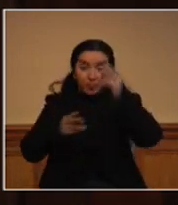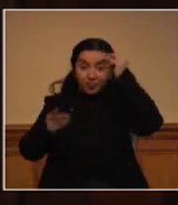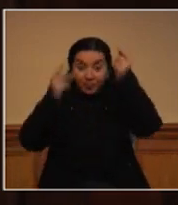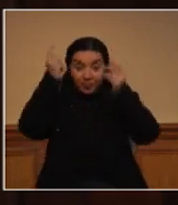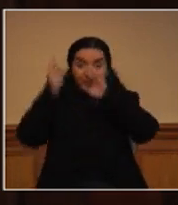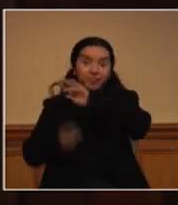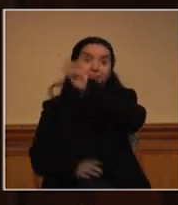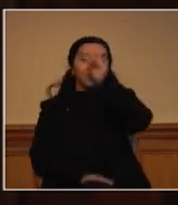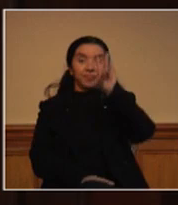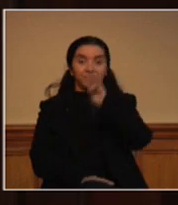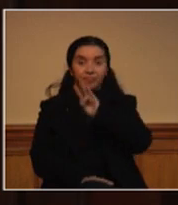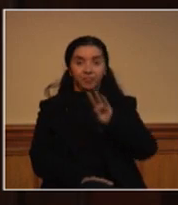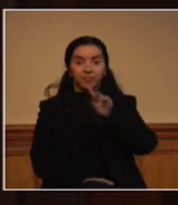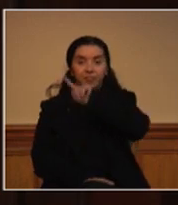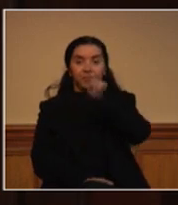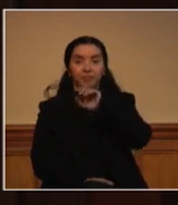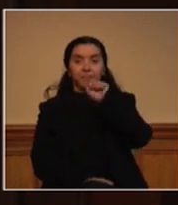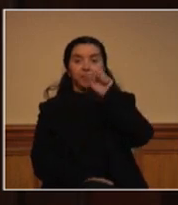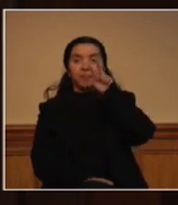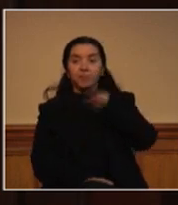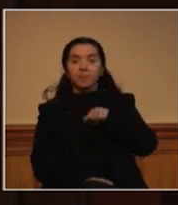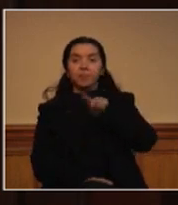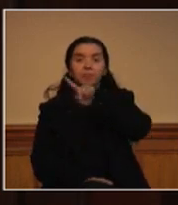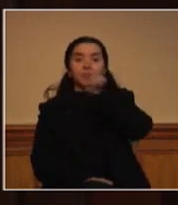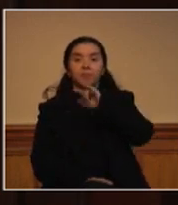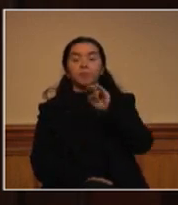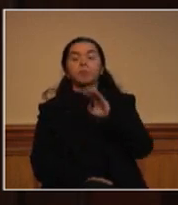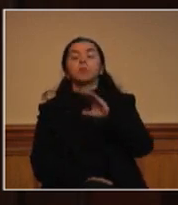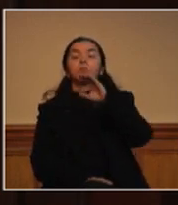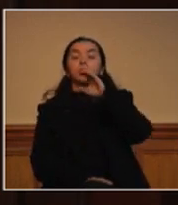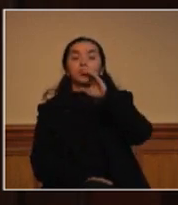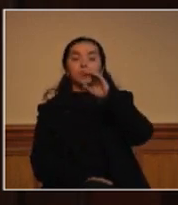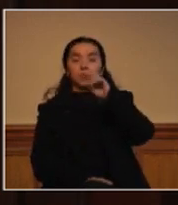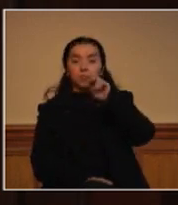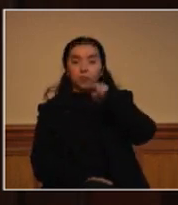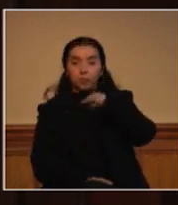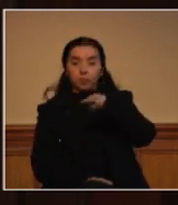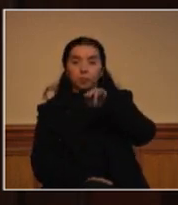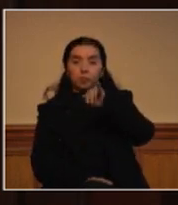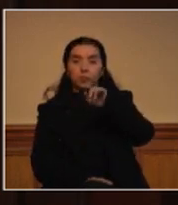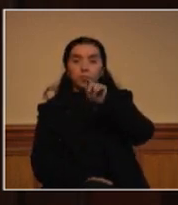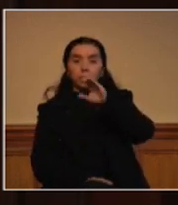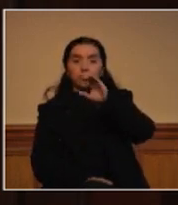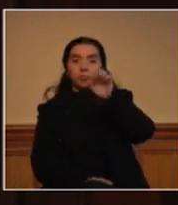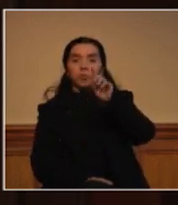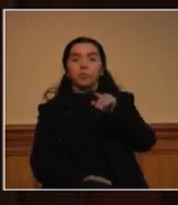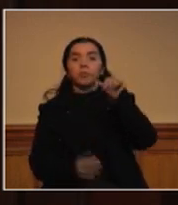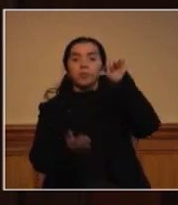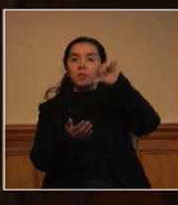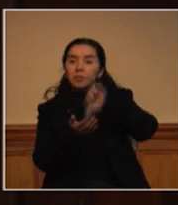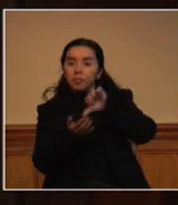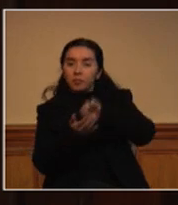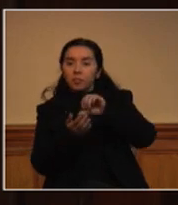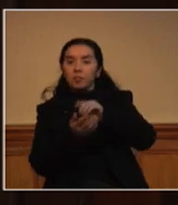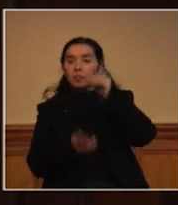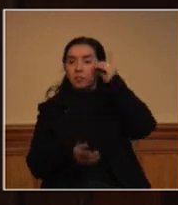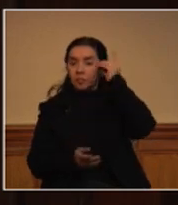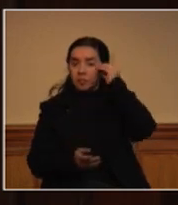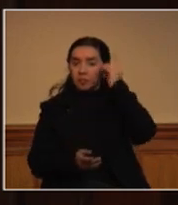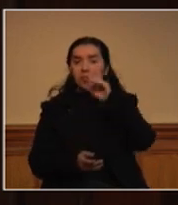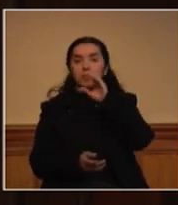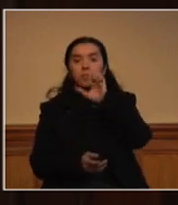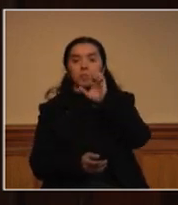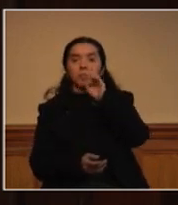Senadis, a Samsung, a Conicyt, al Centro UC Síndrome de Down, a EduLab, a EduDown y, de manera